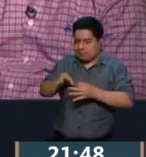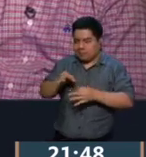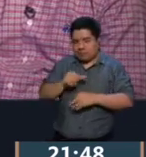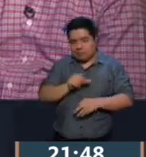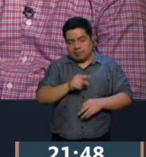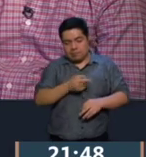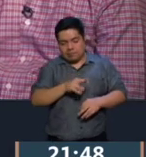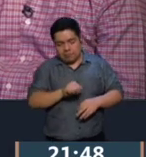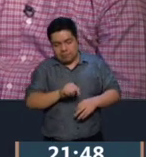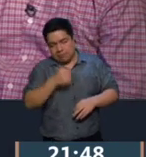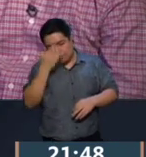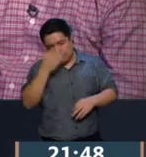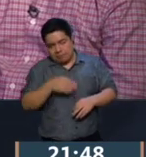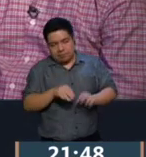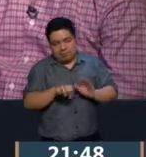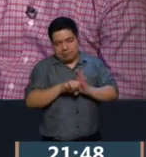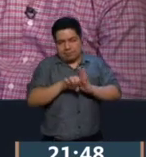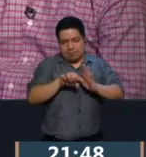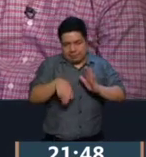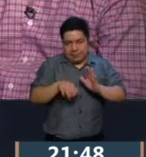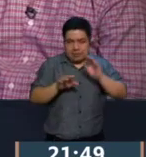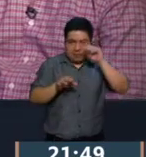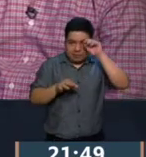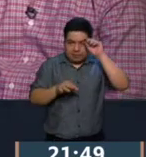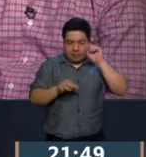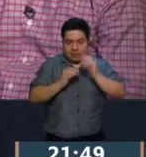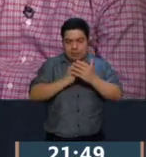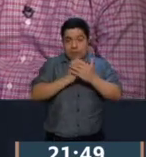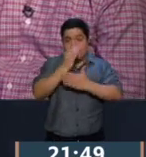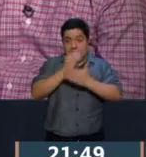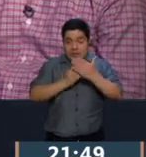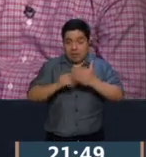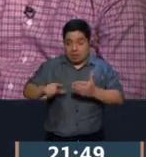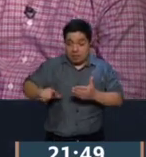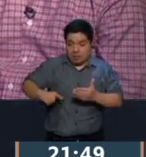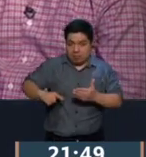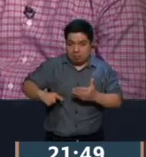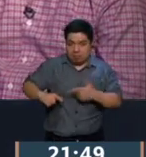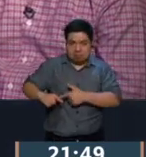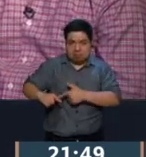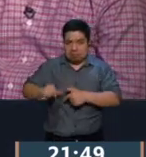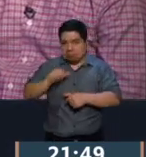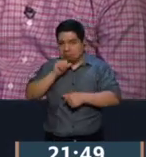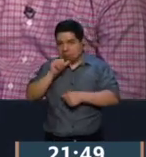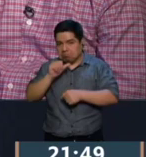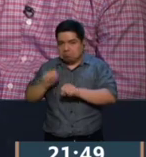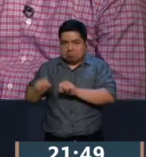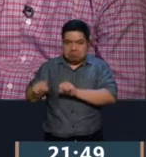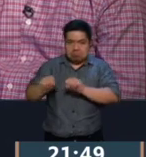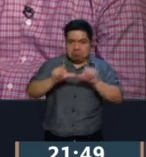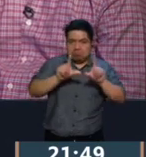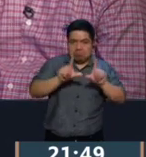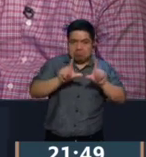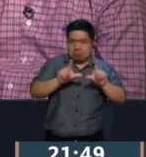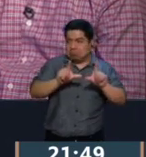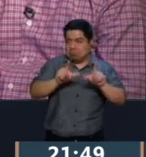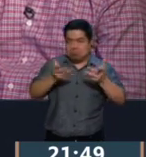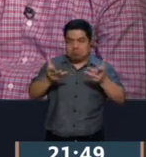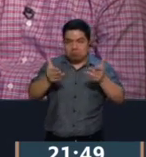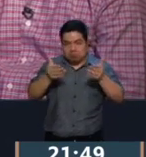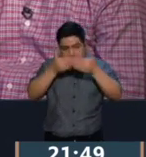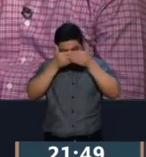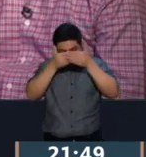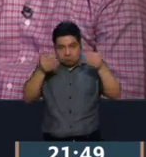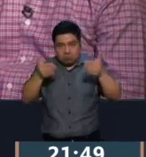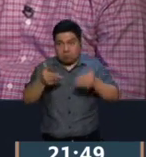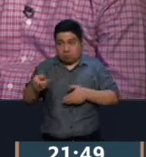y no quiero reiterar, pero por ejemplo, los contratos del gobierno no se publican, hay una opacidad tremenda, a